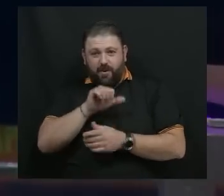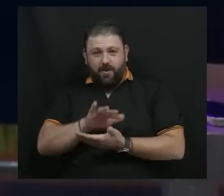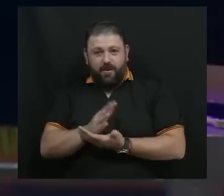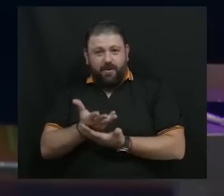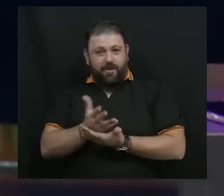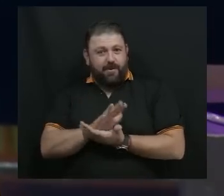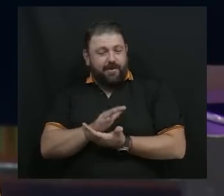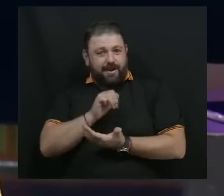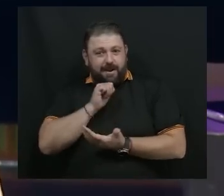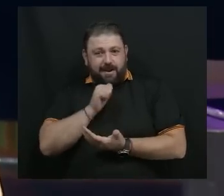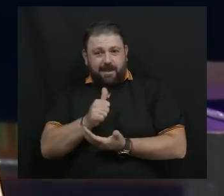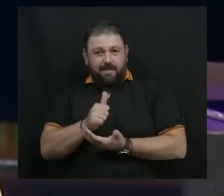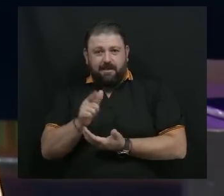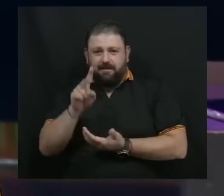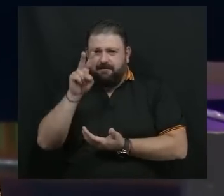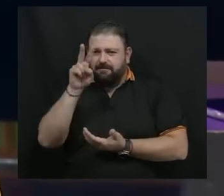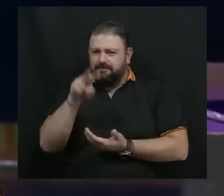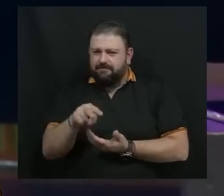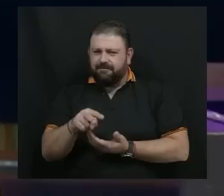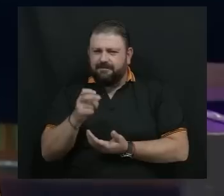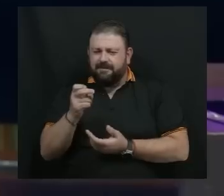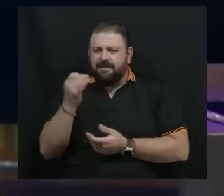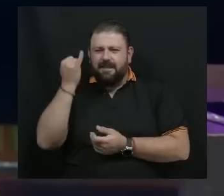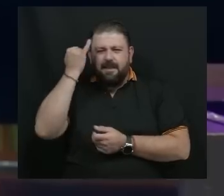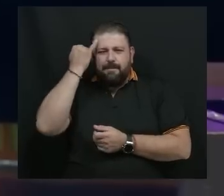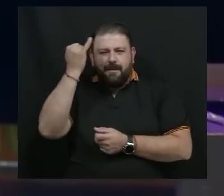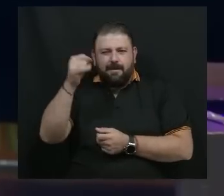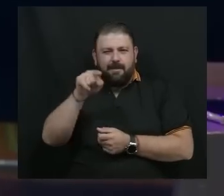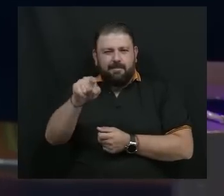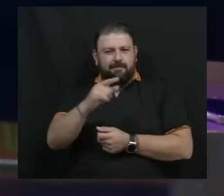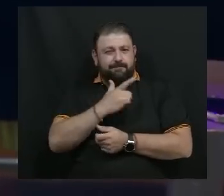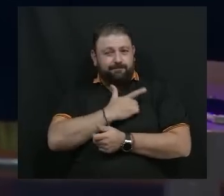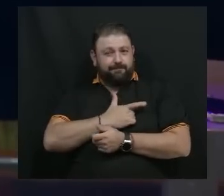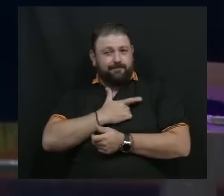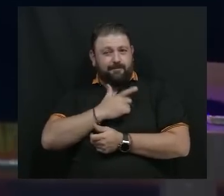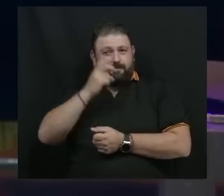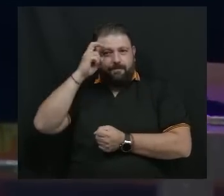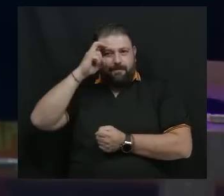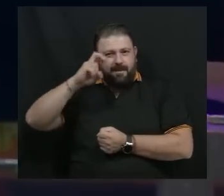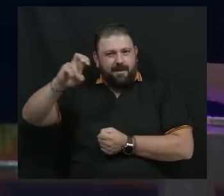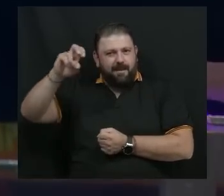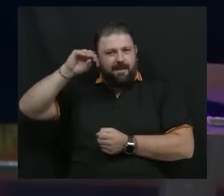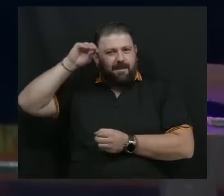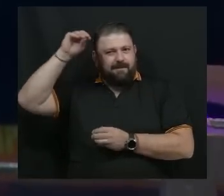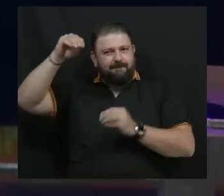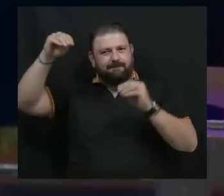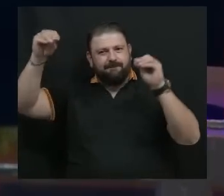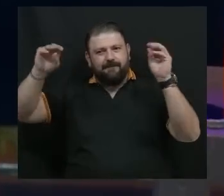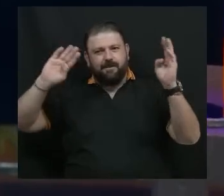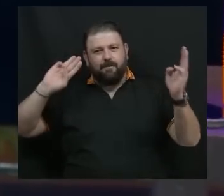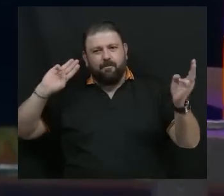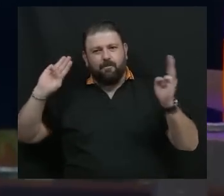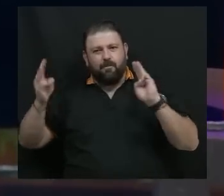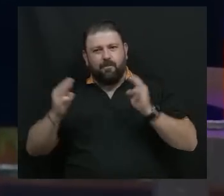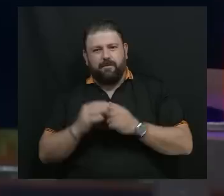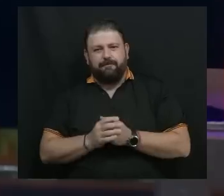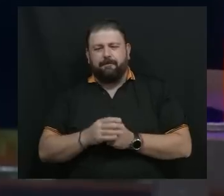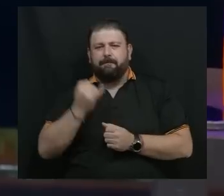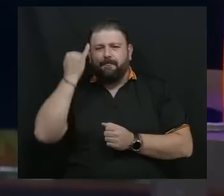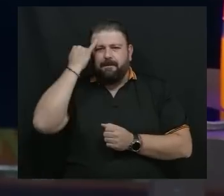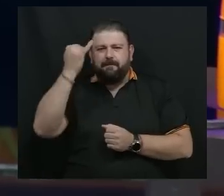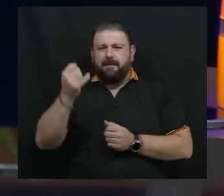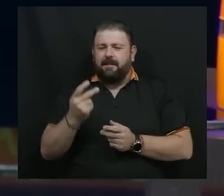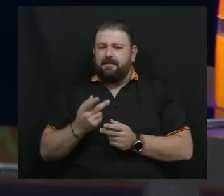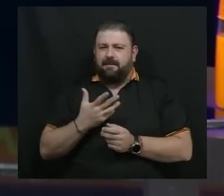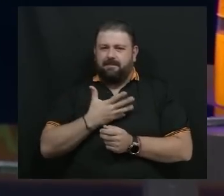experiencia. Pero imagínate viajar por el mundo. ¿Sabes qué te va a pasar con OmniLife? Ya tienes tu pasaporte, lo vas a llenar de